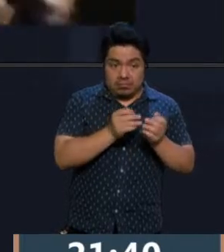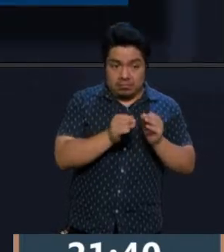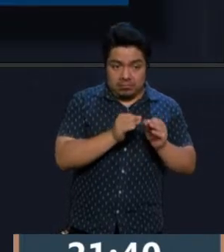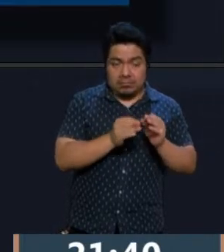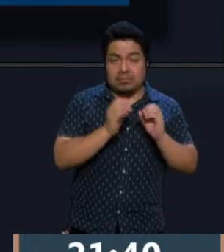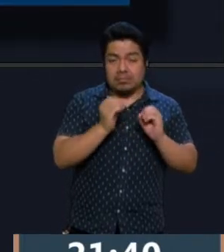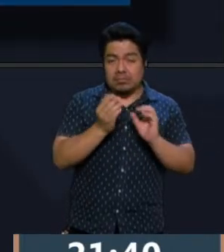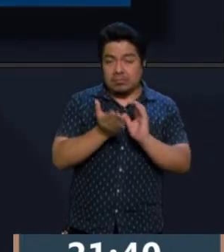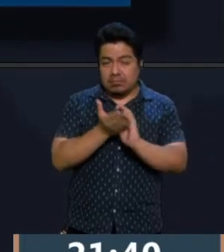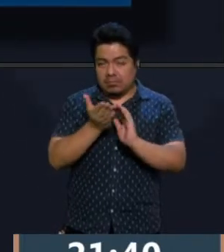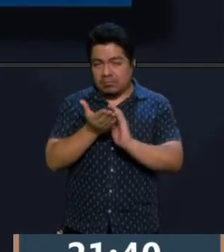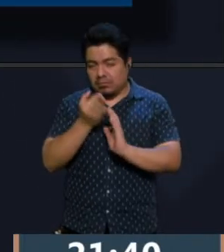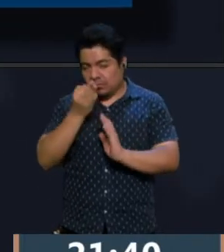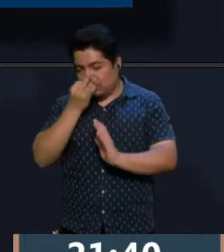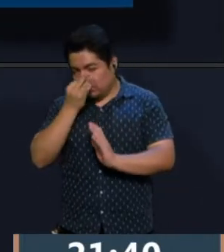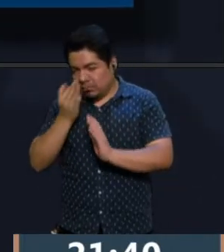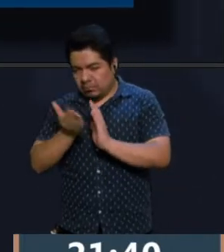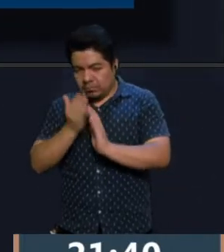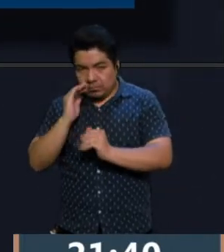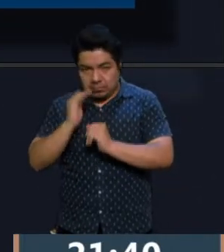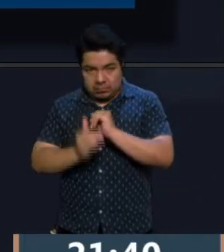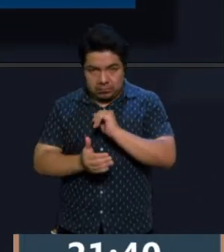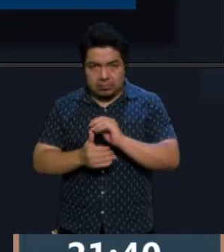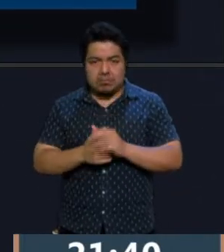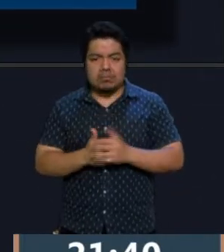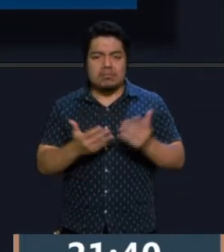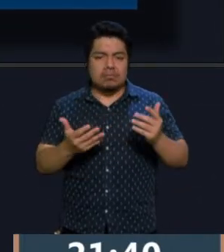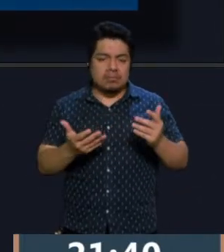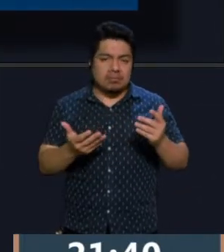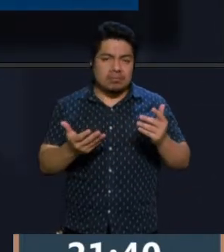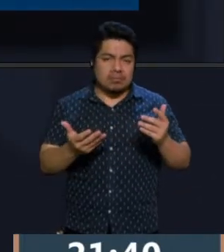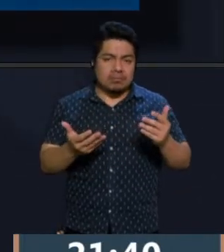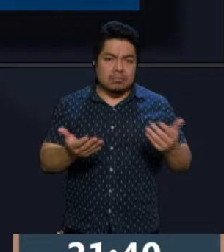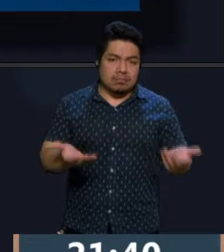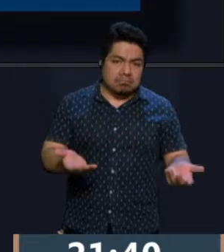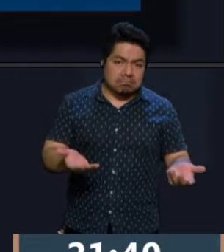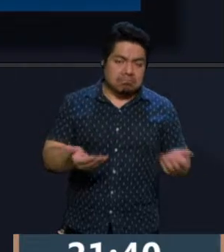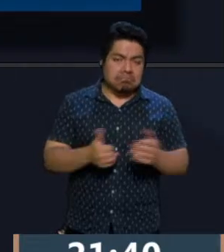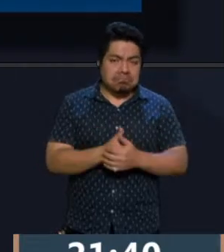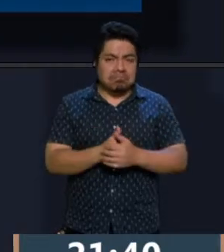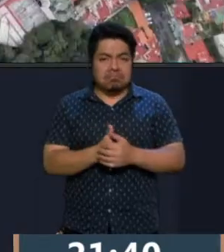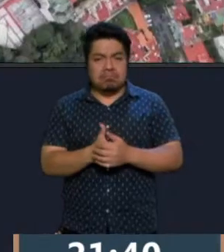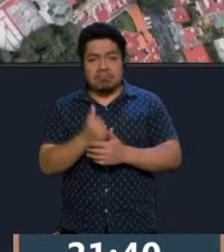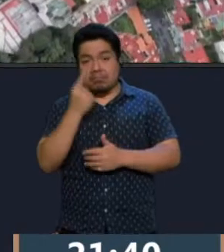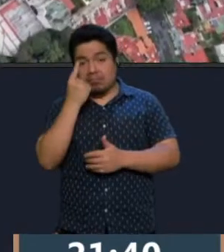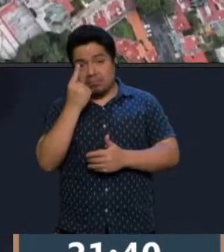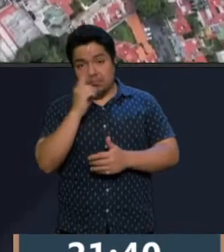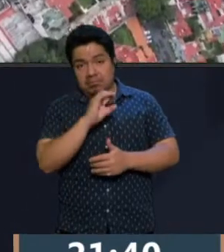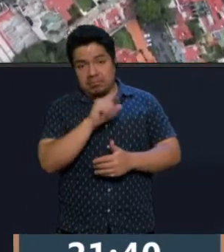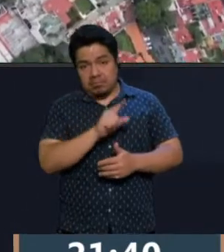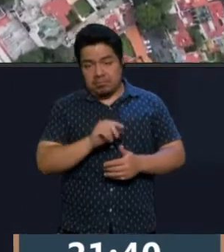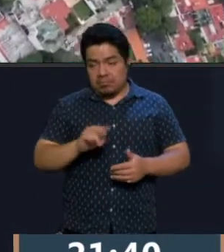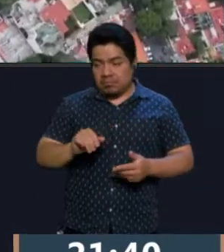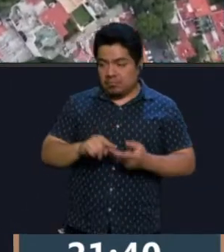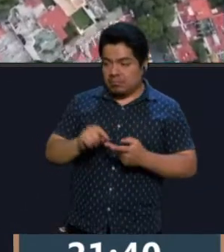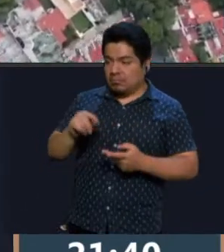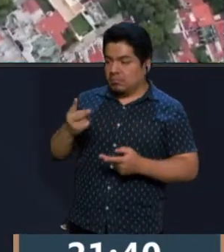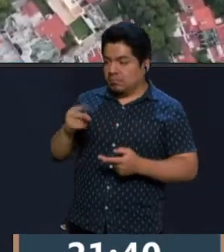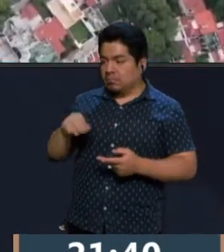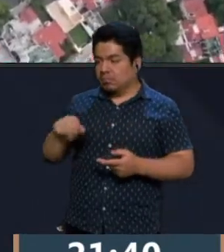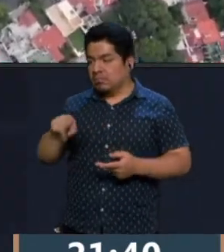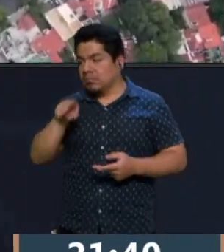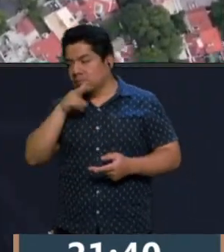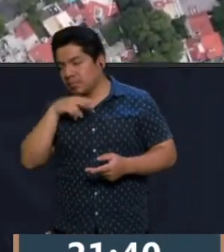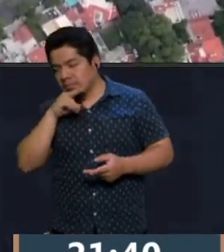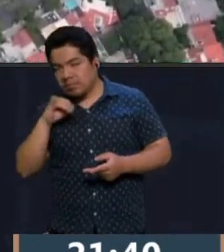recientemente construidas. El resultado fue que uno en la colonia Nonualco y dos en la colonia